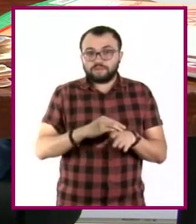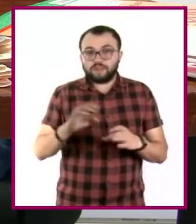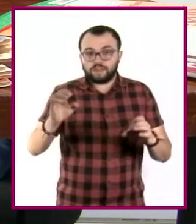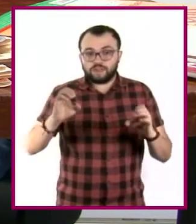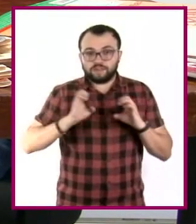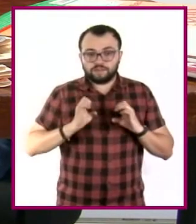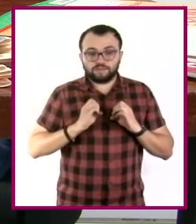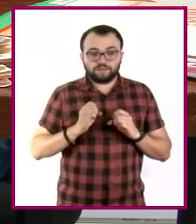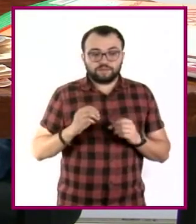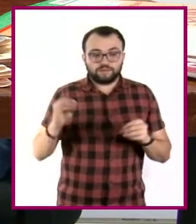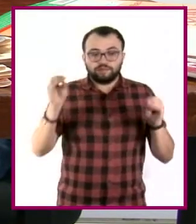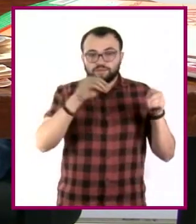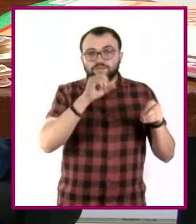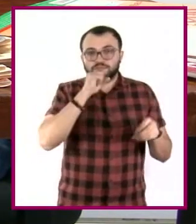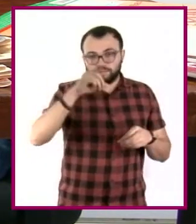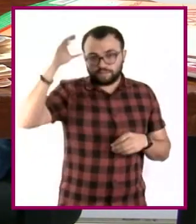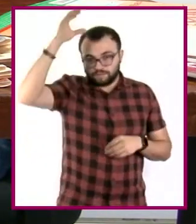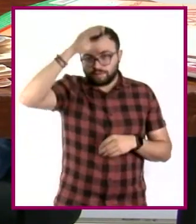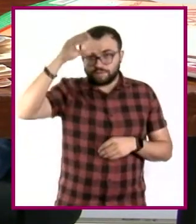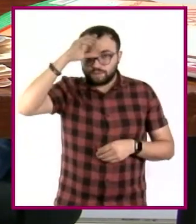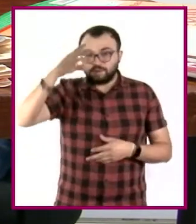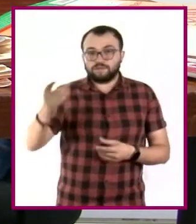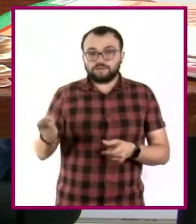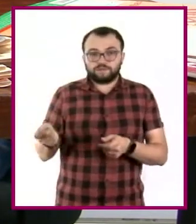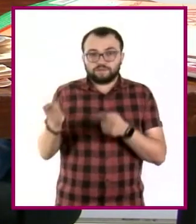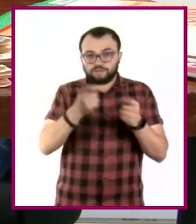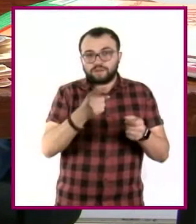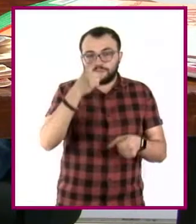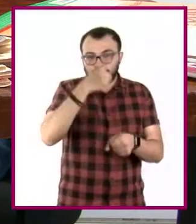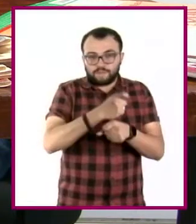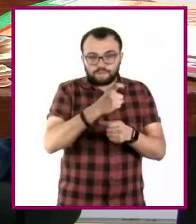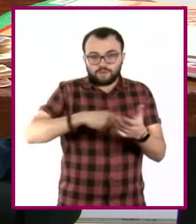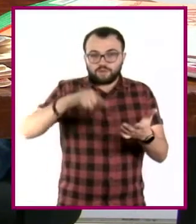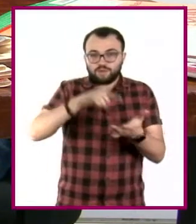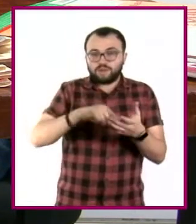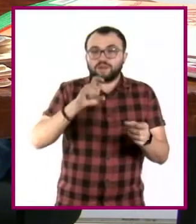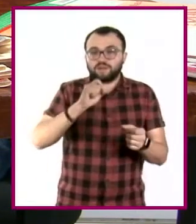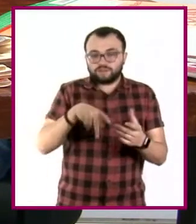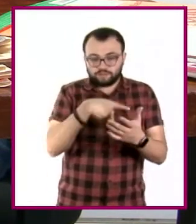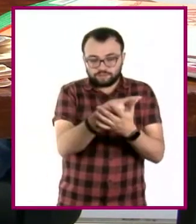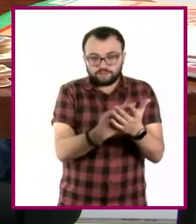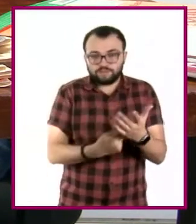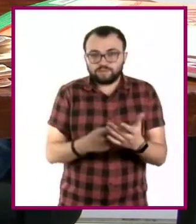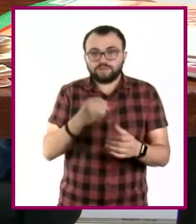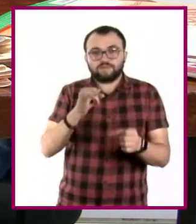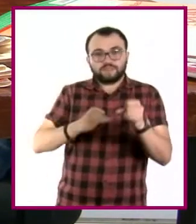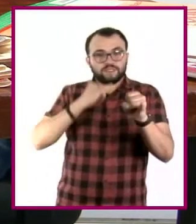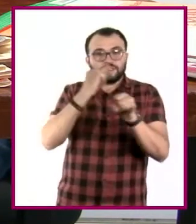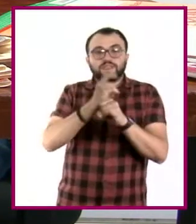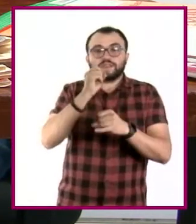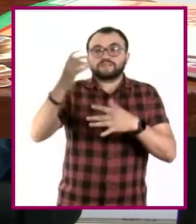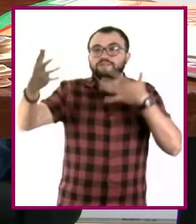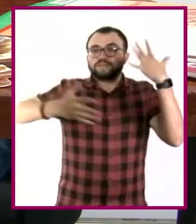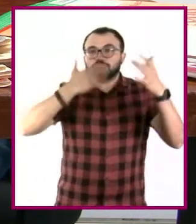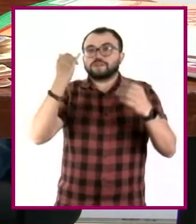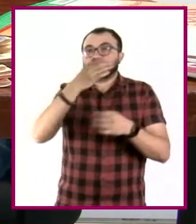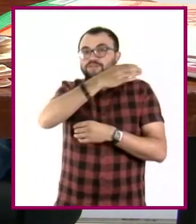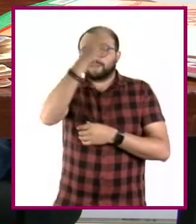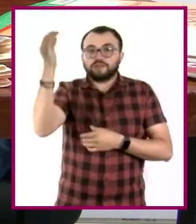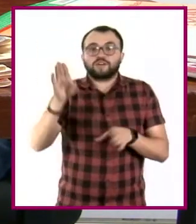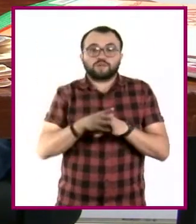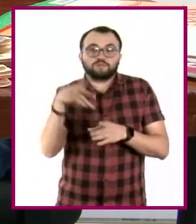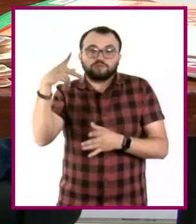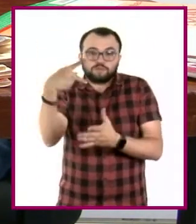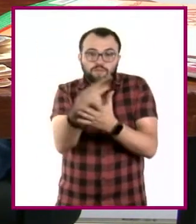6 jóvenes científicos que obtuvieron el primer lugar en el Programa Internacional del Aire y del Espacio como parte del Plan Universitario de la